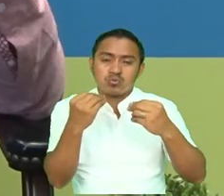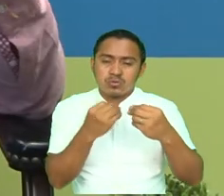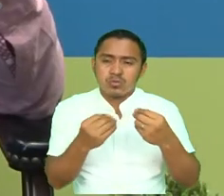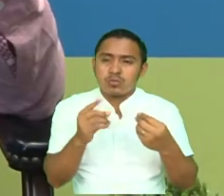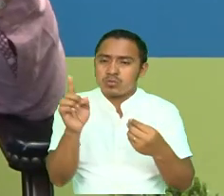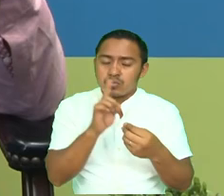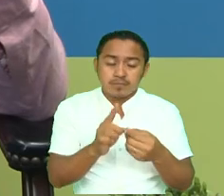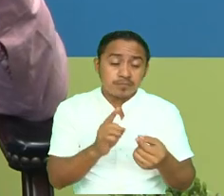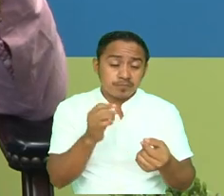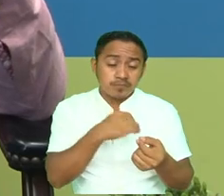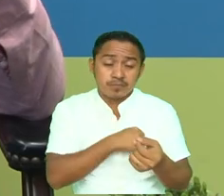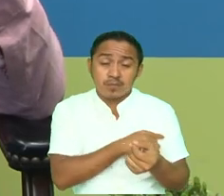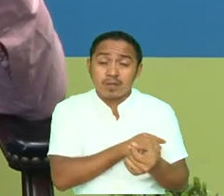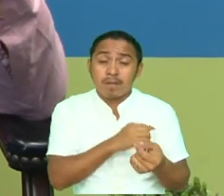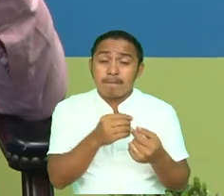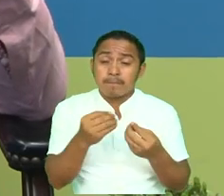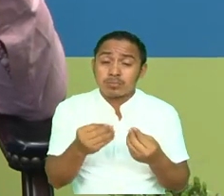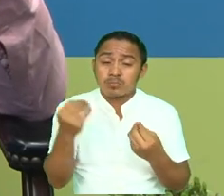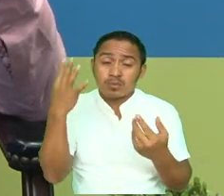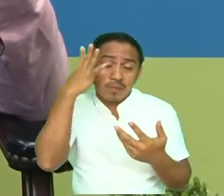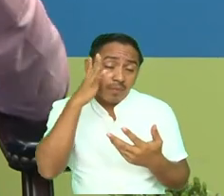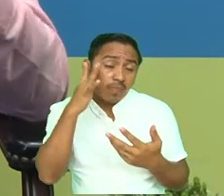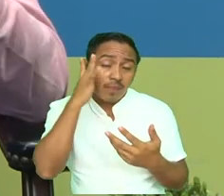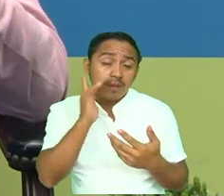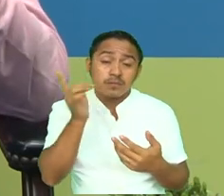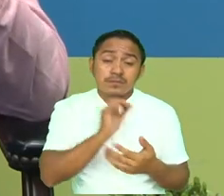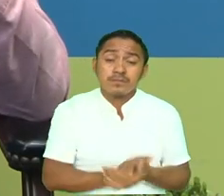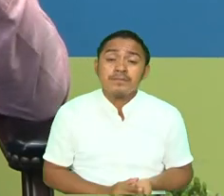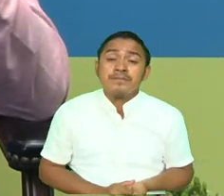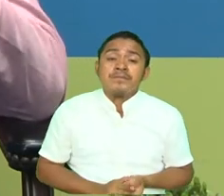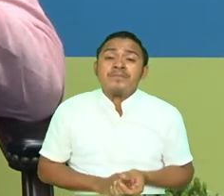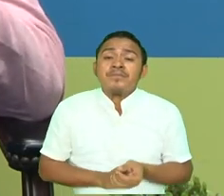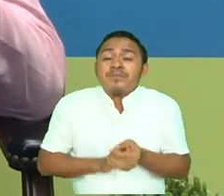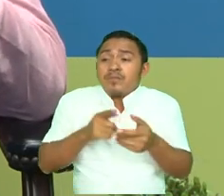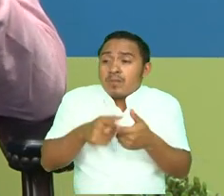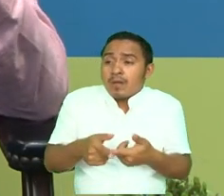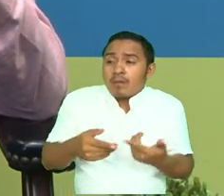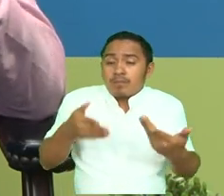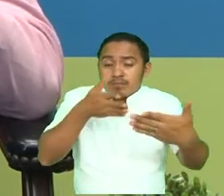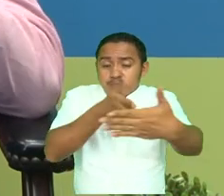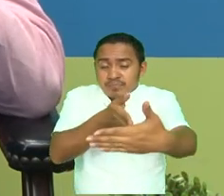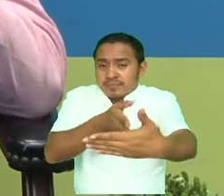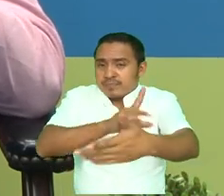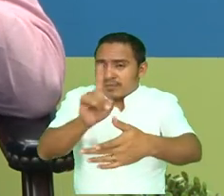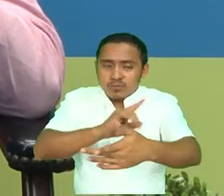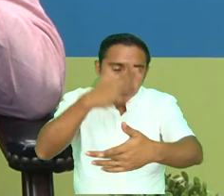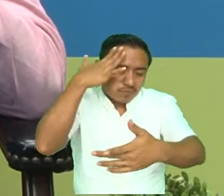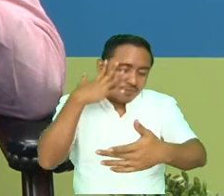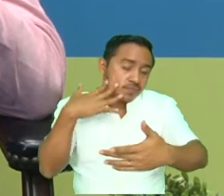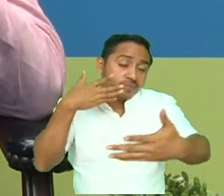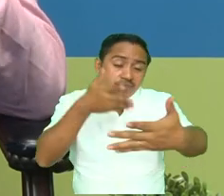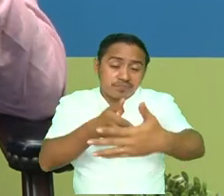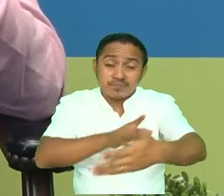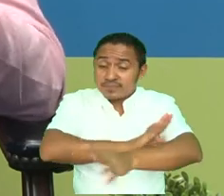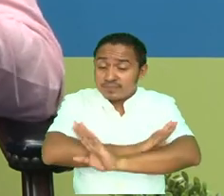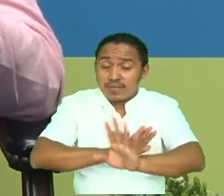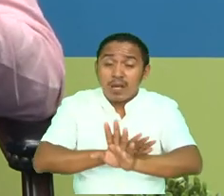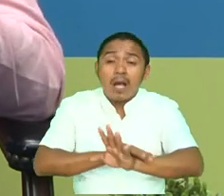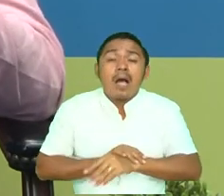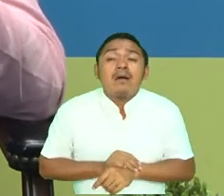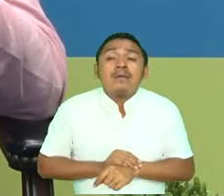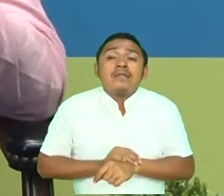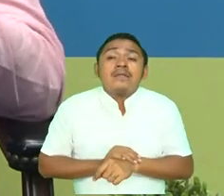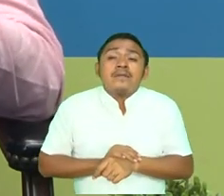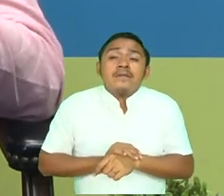a la glándula para que produzca sudor. Lo que hace el fármaco es decirle, no sigas produciendo sudor, glándula, y entonces ya se va